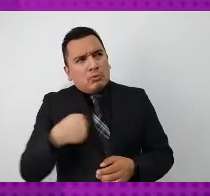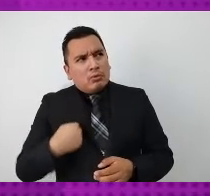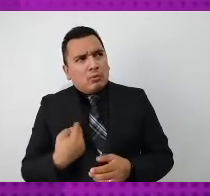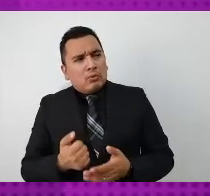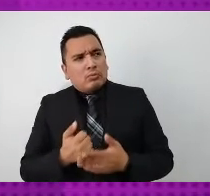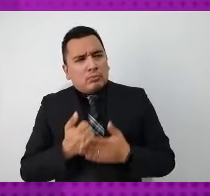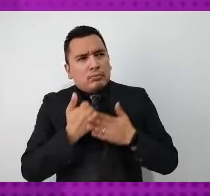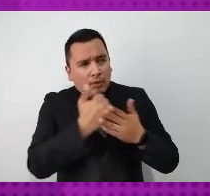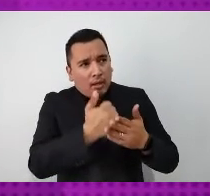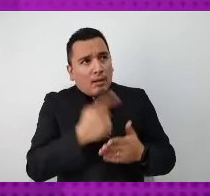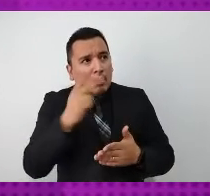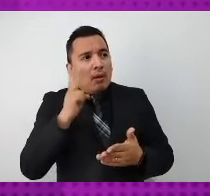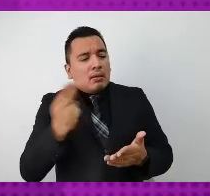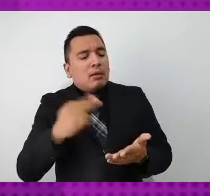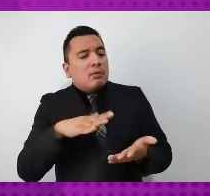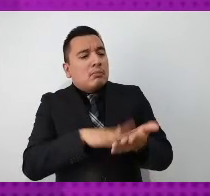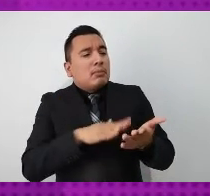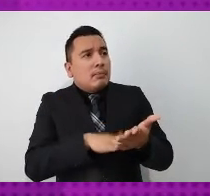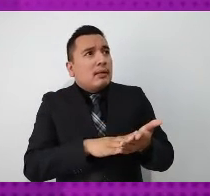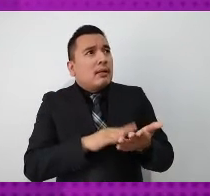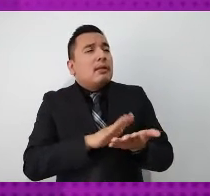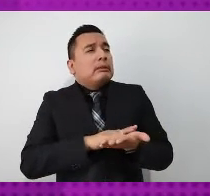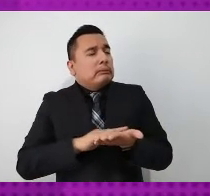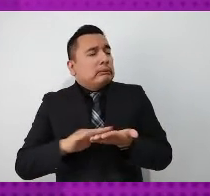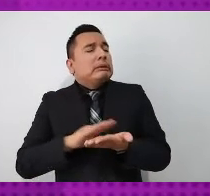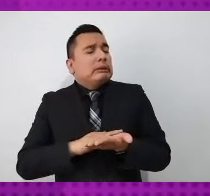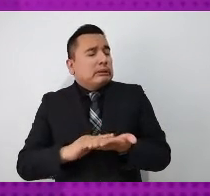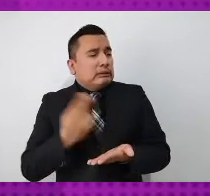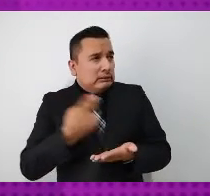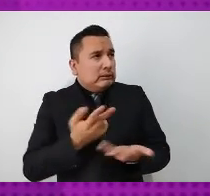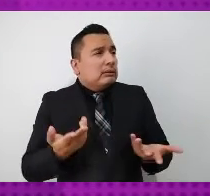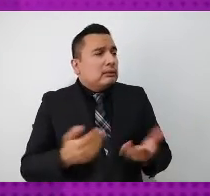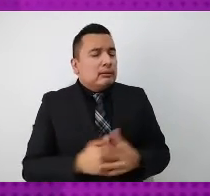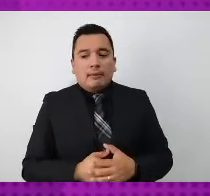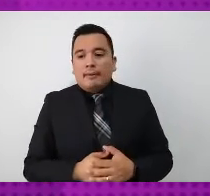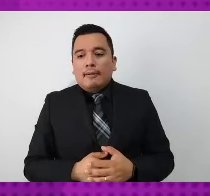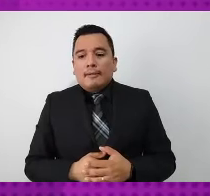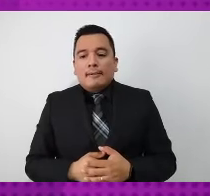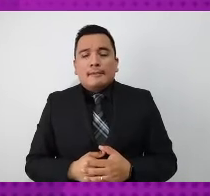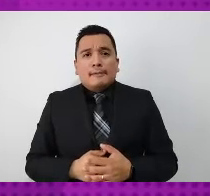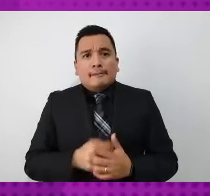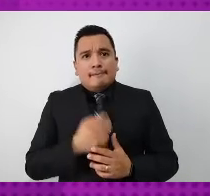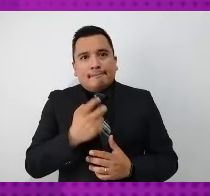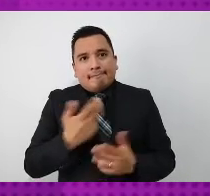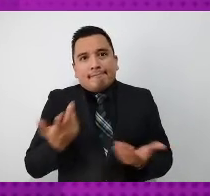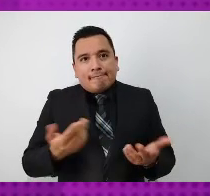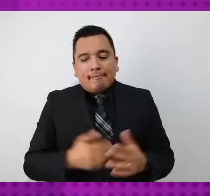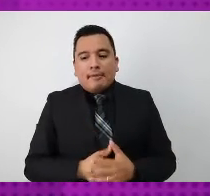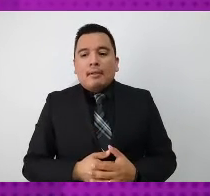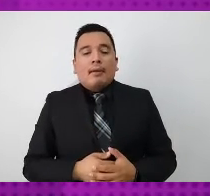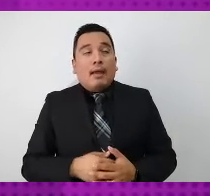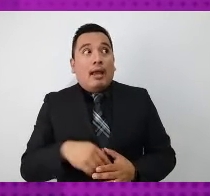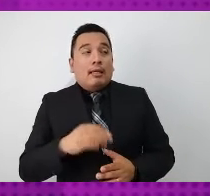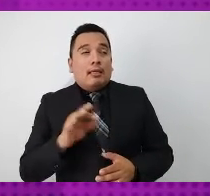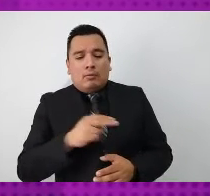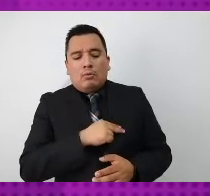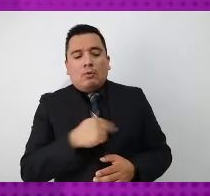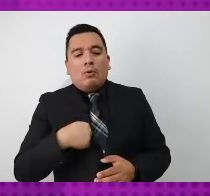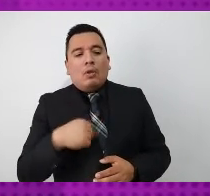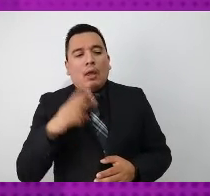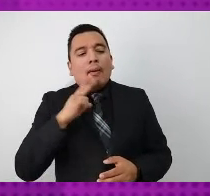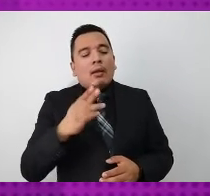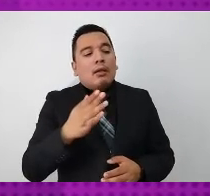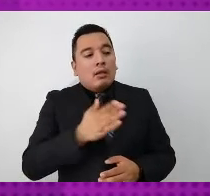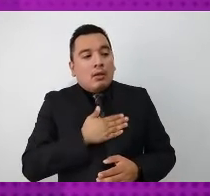y no las tenemos bueno qué te parece como bien decías con ceguera este si te proponemos nosotros como debe de ir el